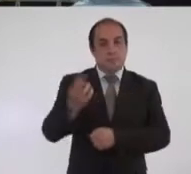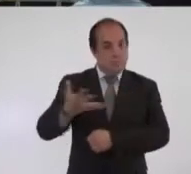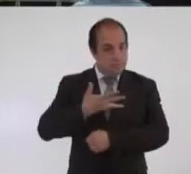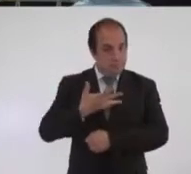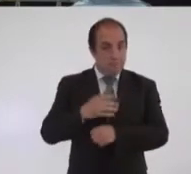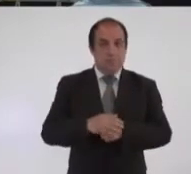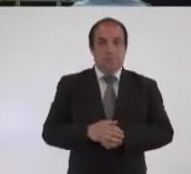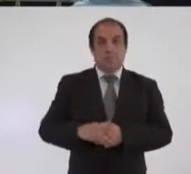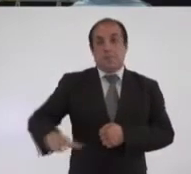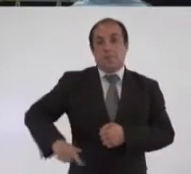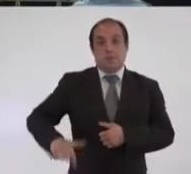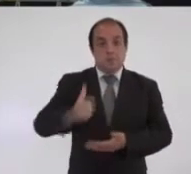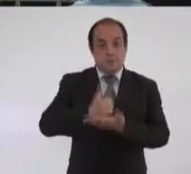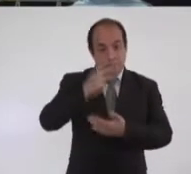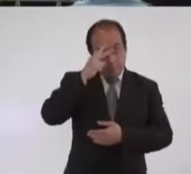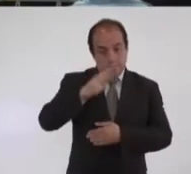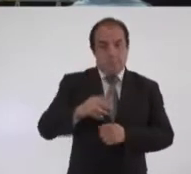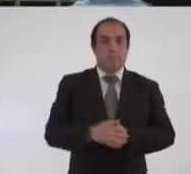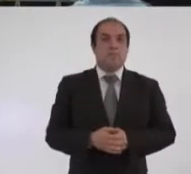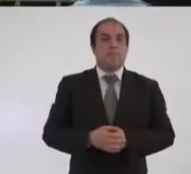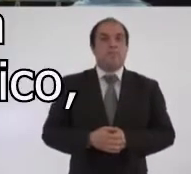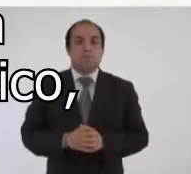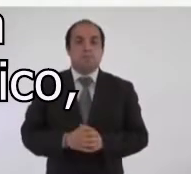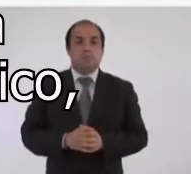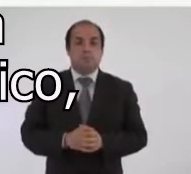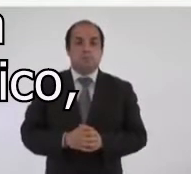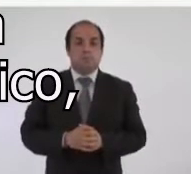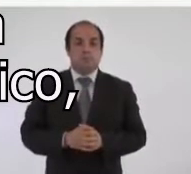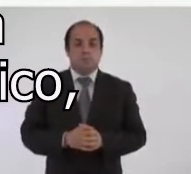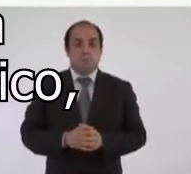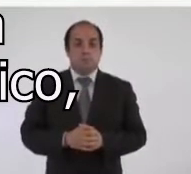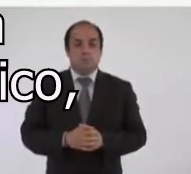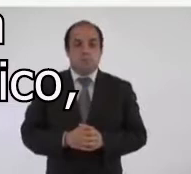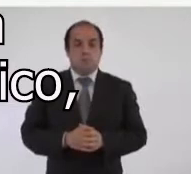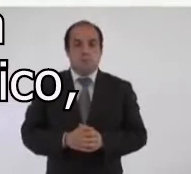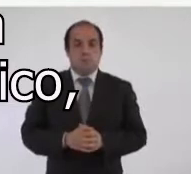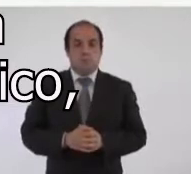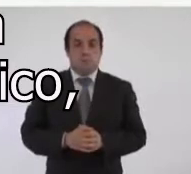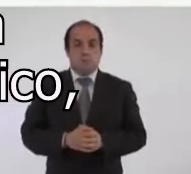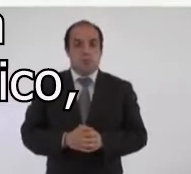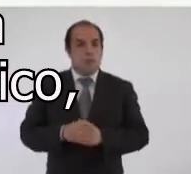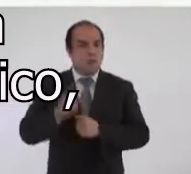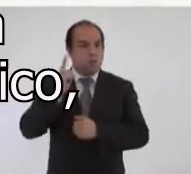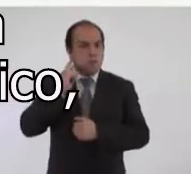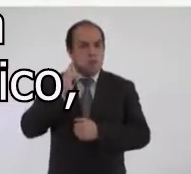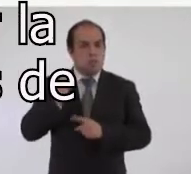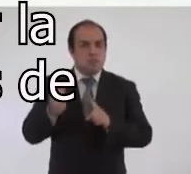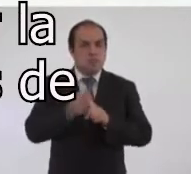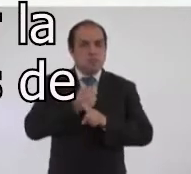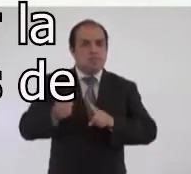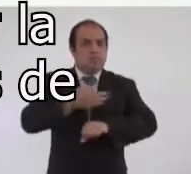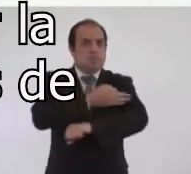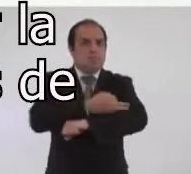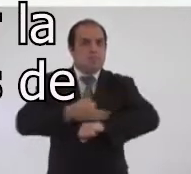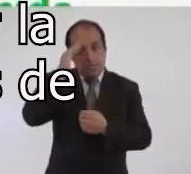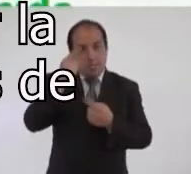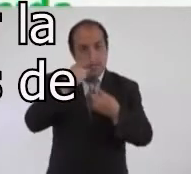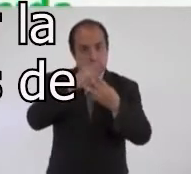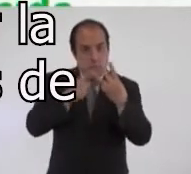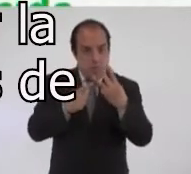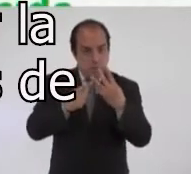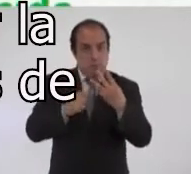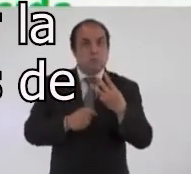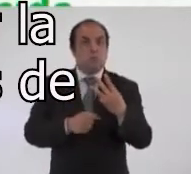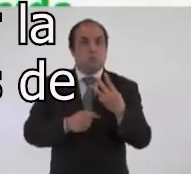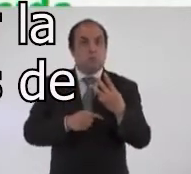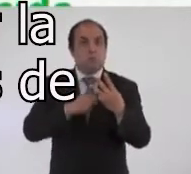Mujeres SOS, Red de Mujeres en Alerta por Ti, es la nueva estrategia presentada por el Gobierno de la Ciudad de México, la cual tiene el